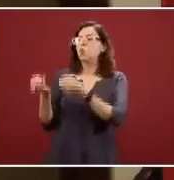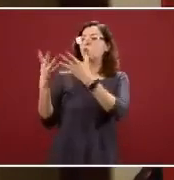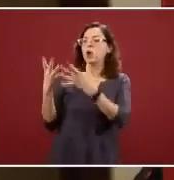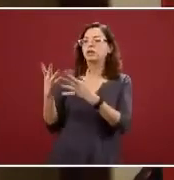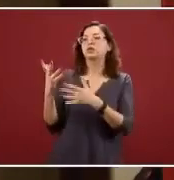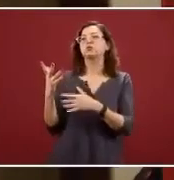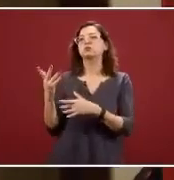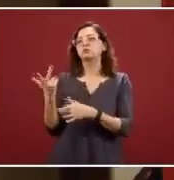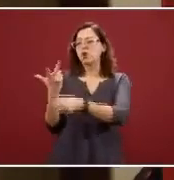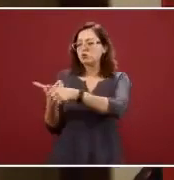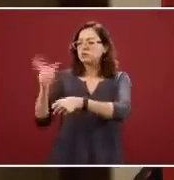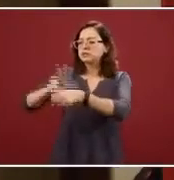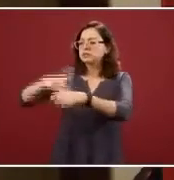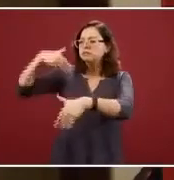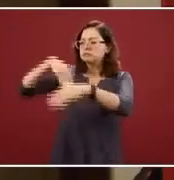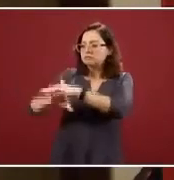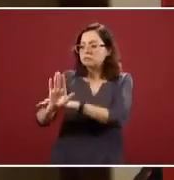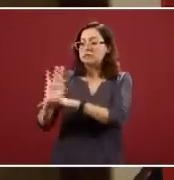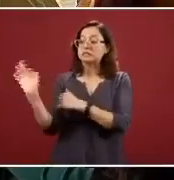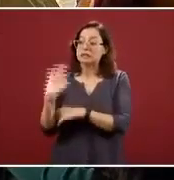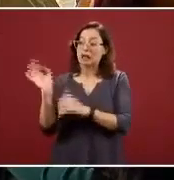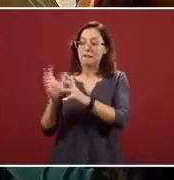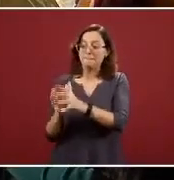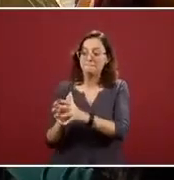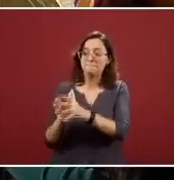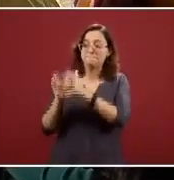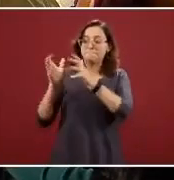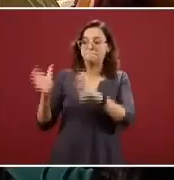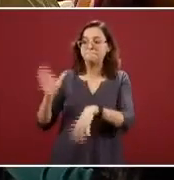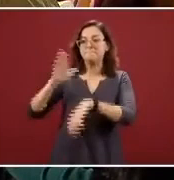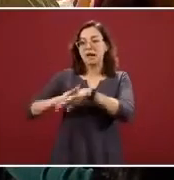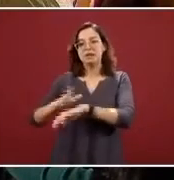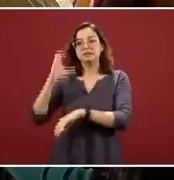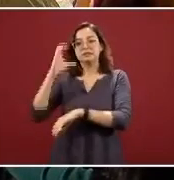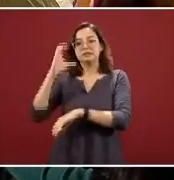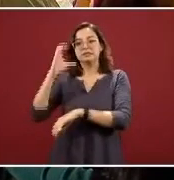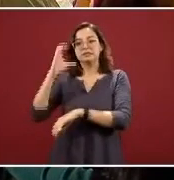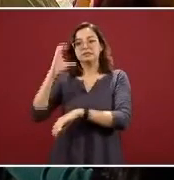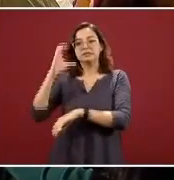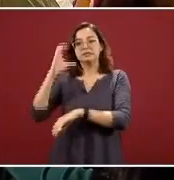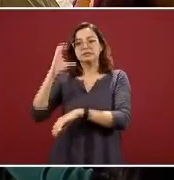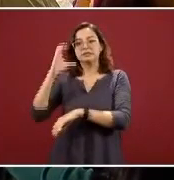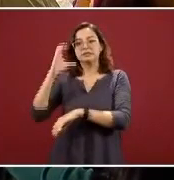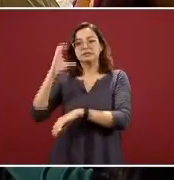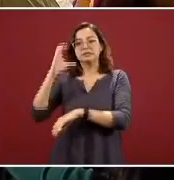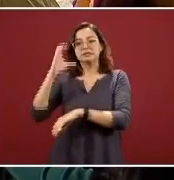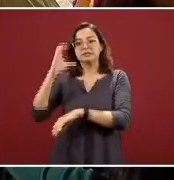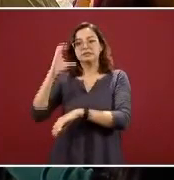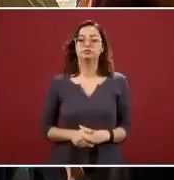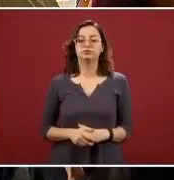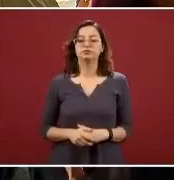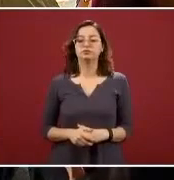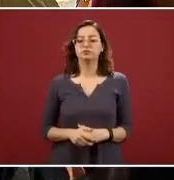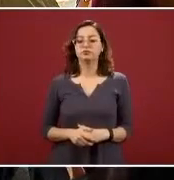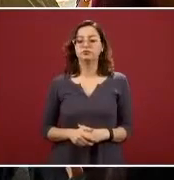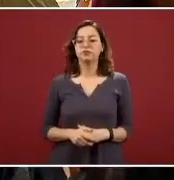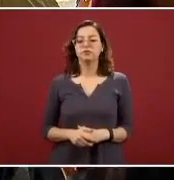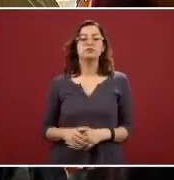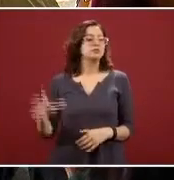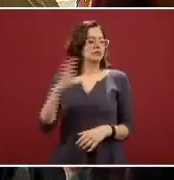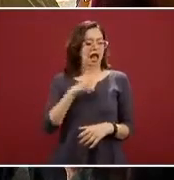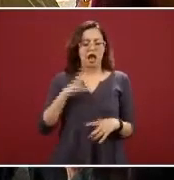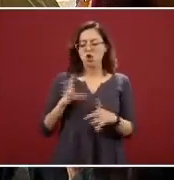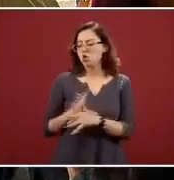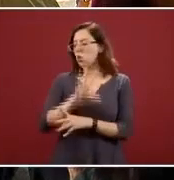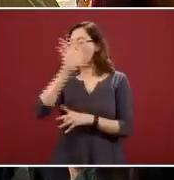reconversión hospitalaria de tener que incrementar las camas hospitalarias de terapia intensiva. También tenemos todos los insumos que se